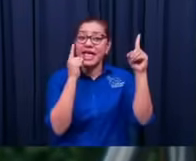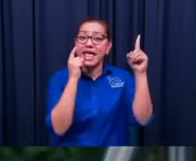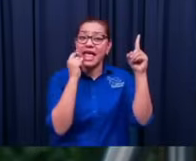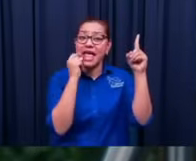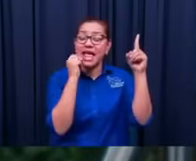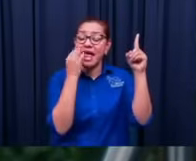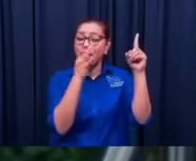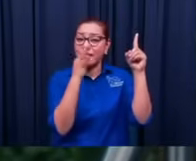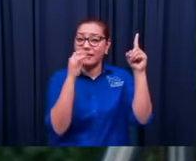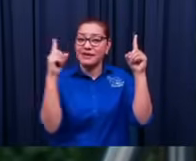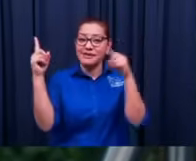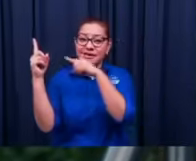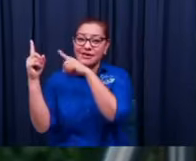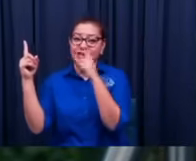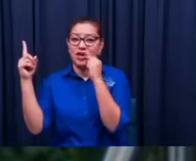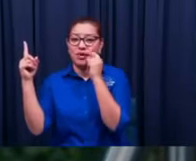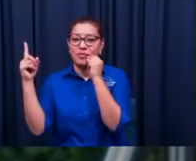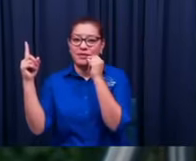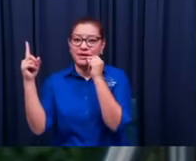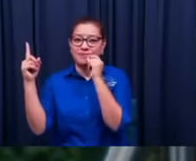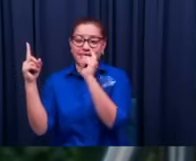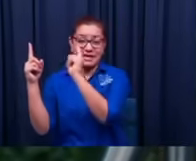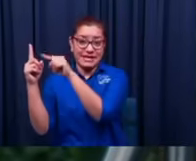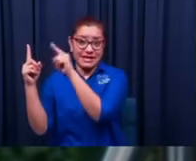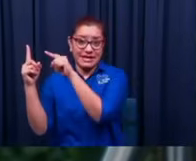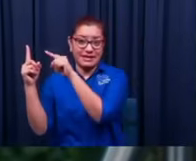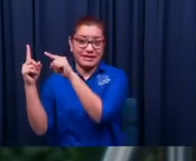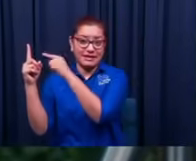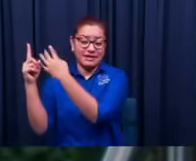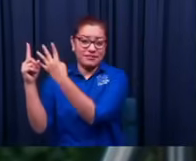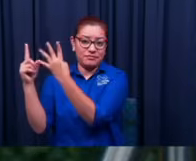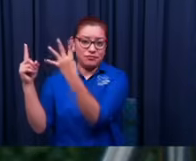y él tiene varios frentes,